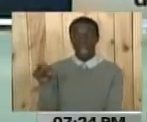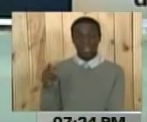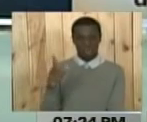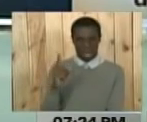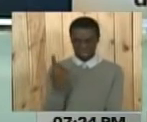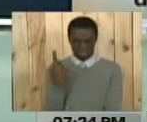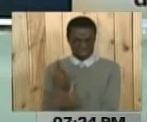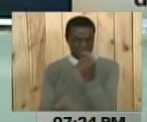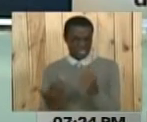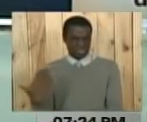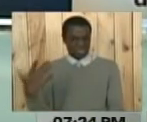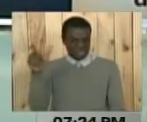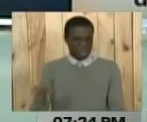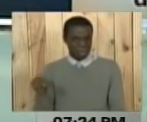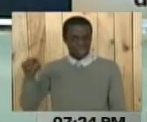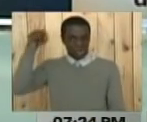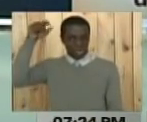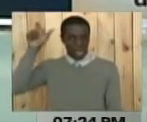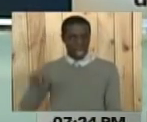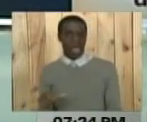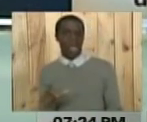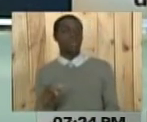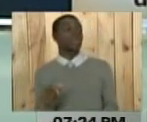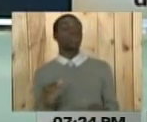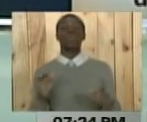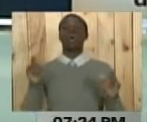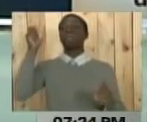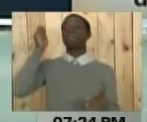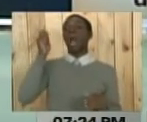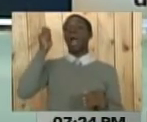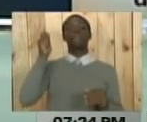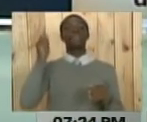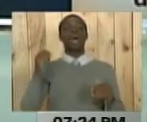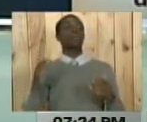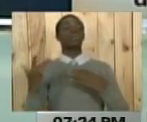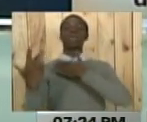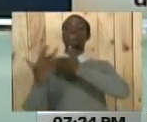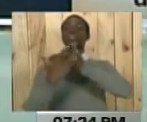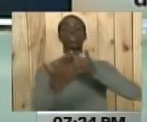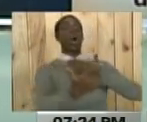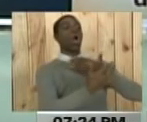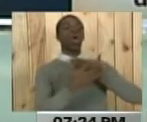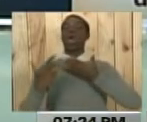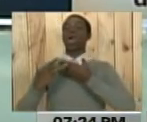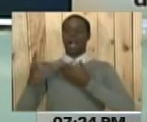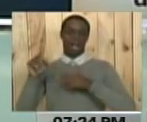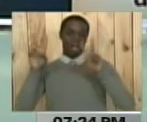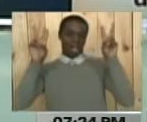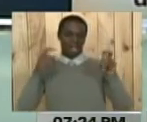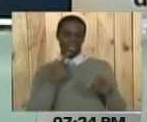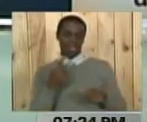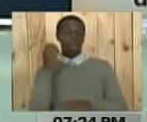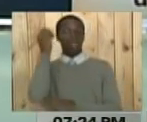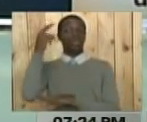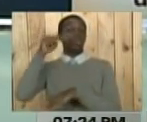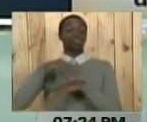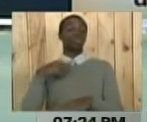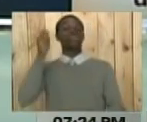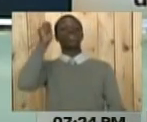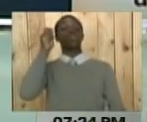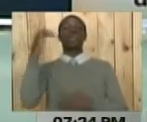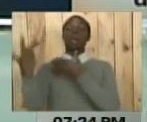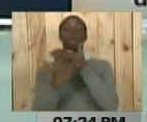un cobarde. Él cree que la inmunidad parlamentaria lo puede salvar de un carcelazo. No, aquí